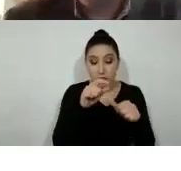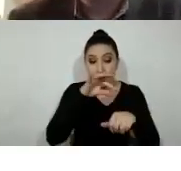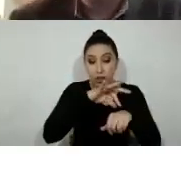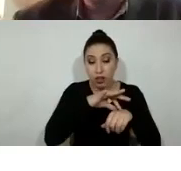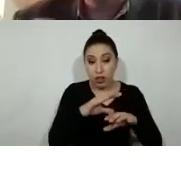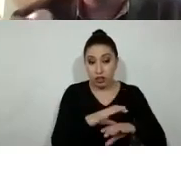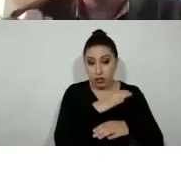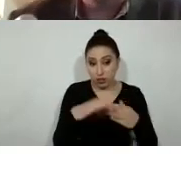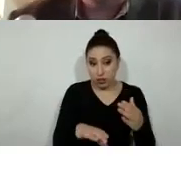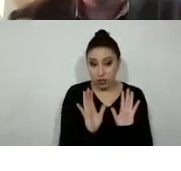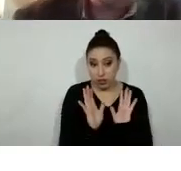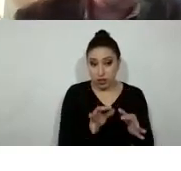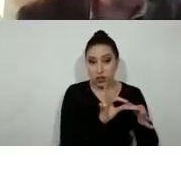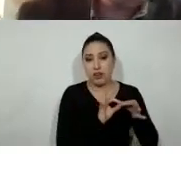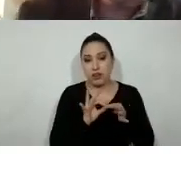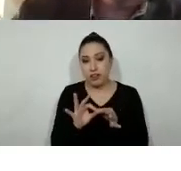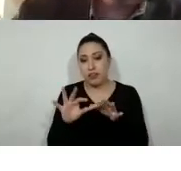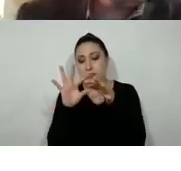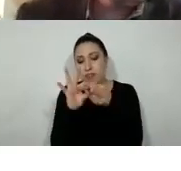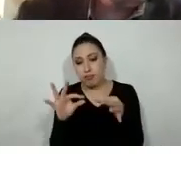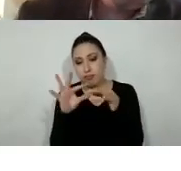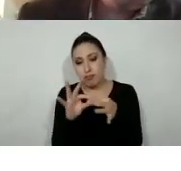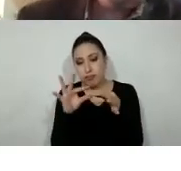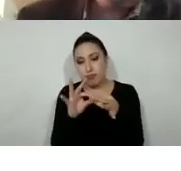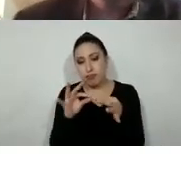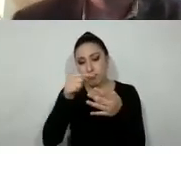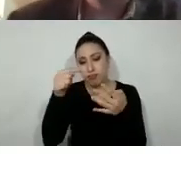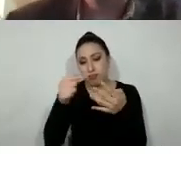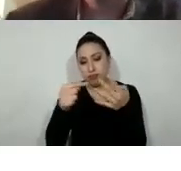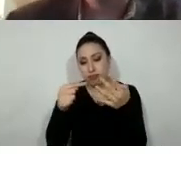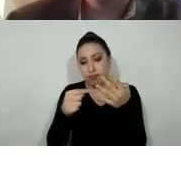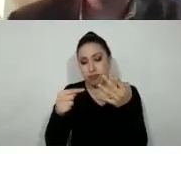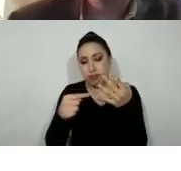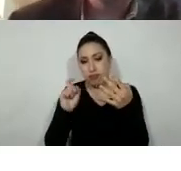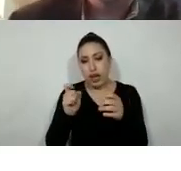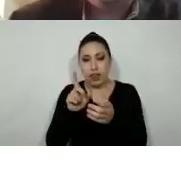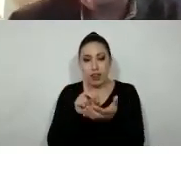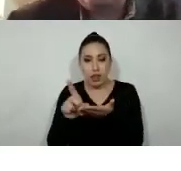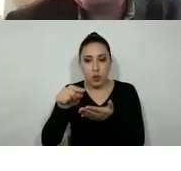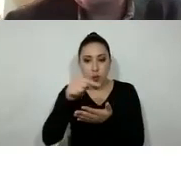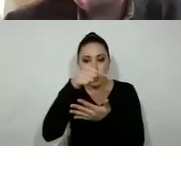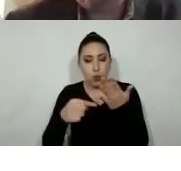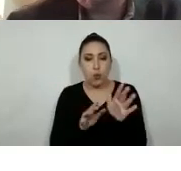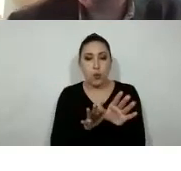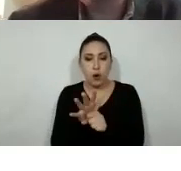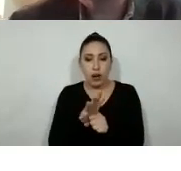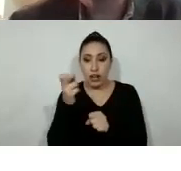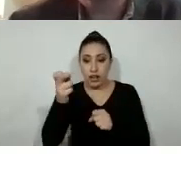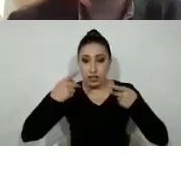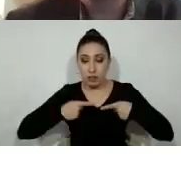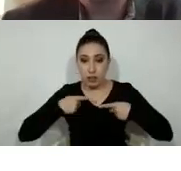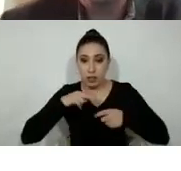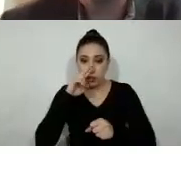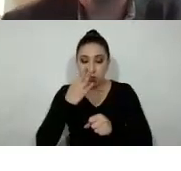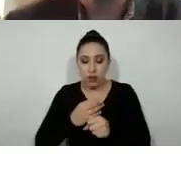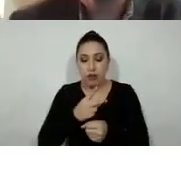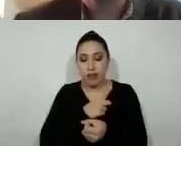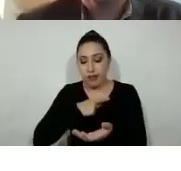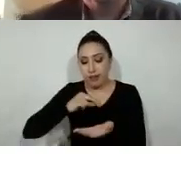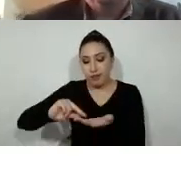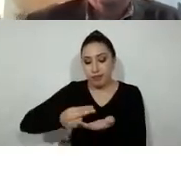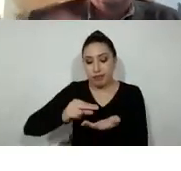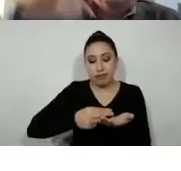una lectura de derechos otra vez para que haya un acta y la firme la persona detenida. En algunos estados es una práctica que eso lo hace